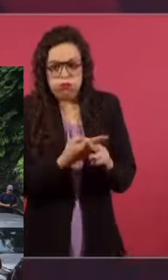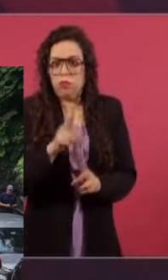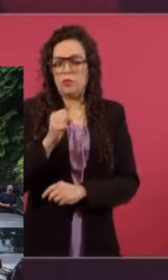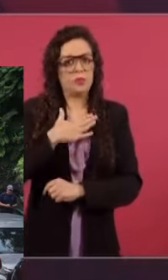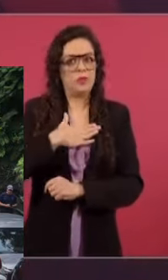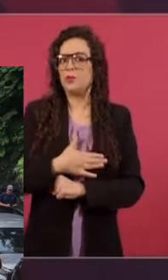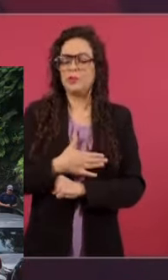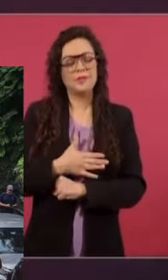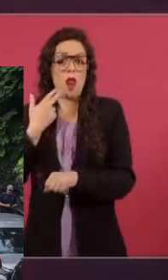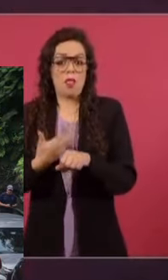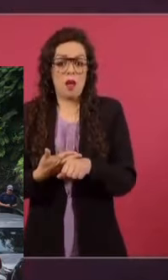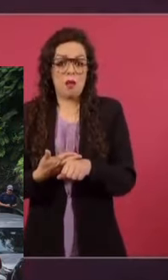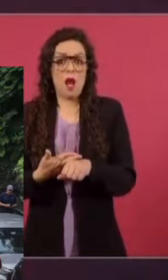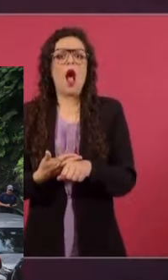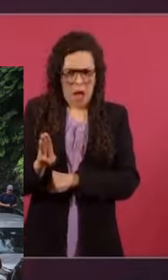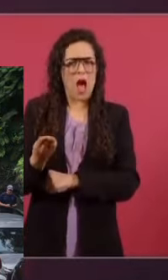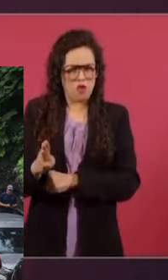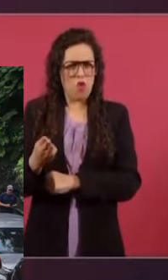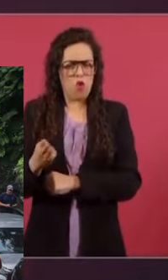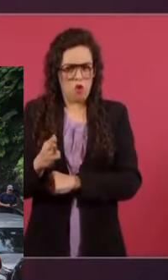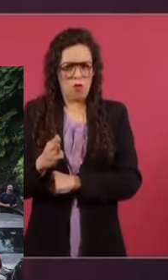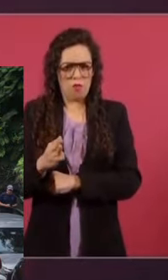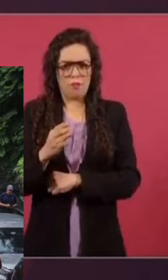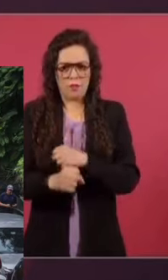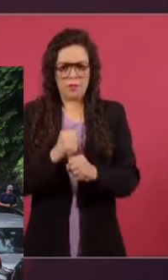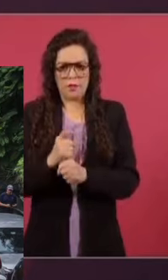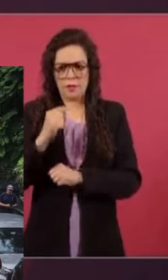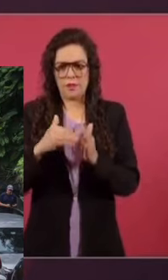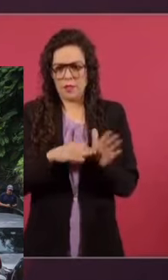tremendo. Y sale el procurador en mayo de